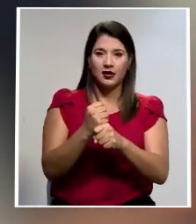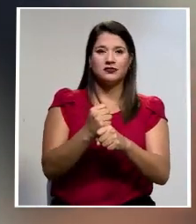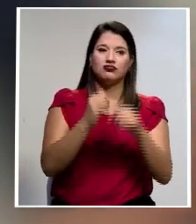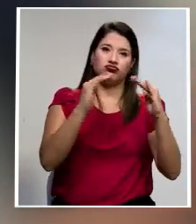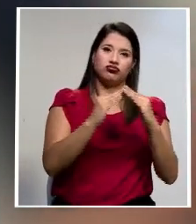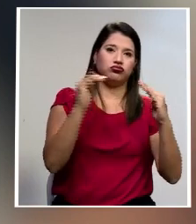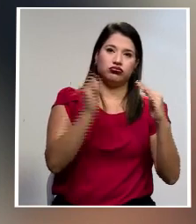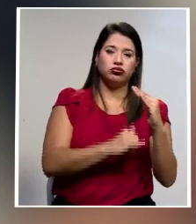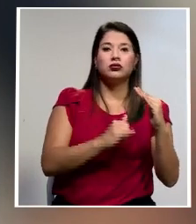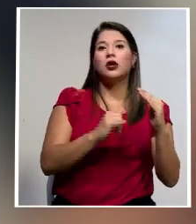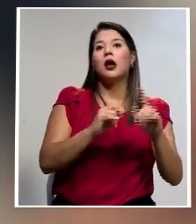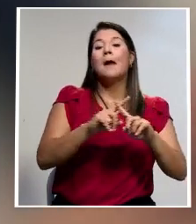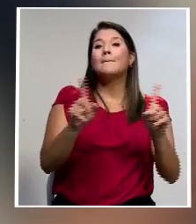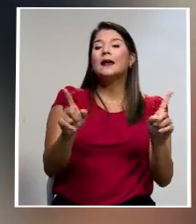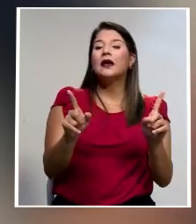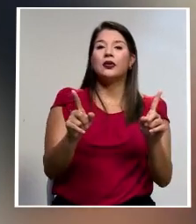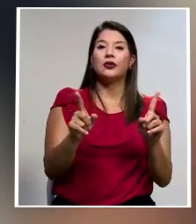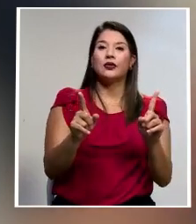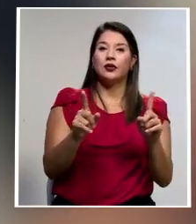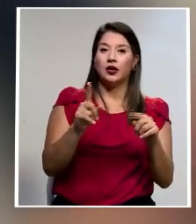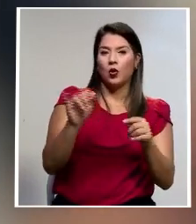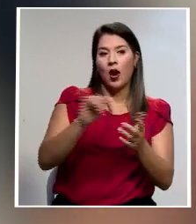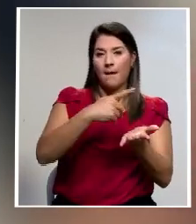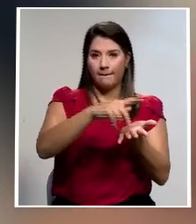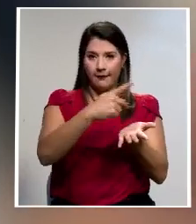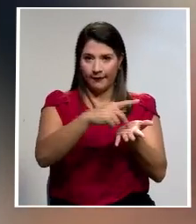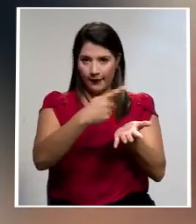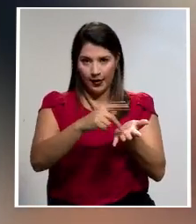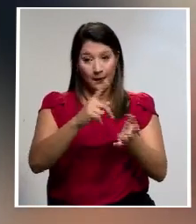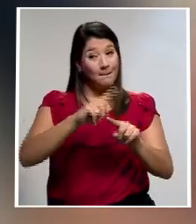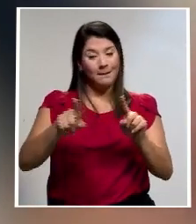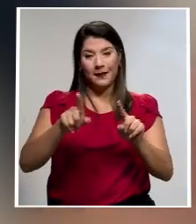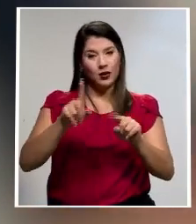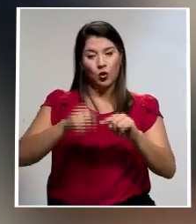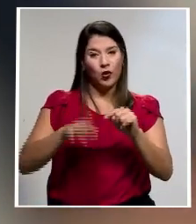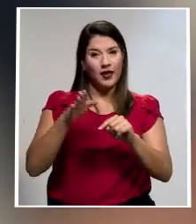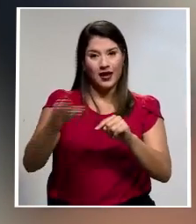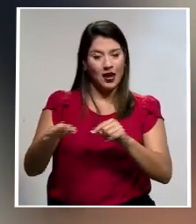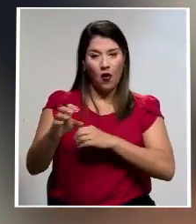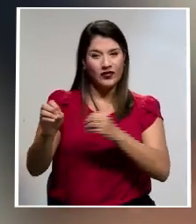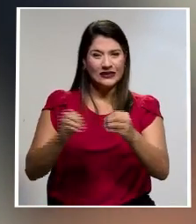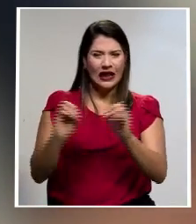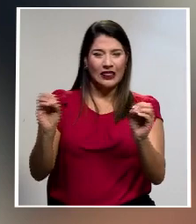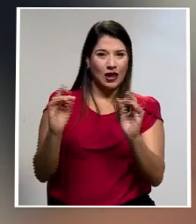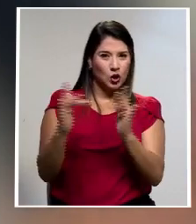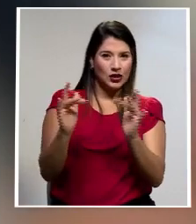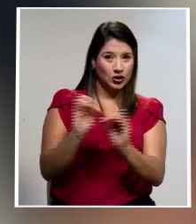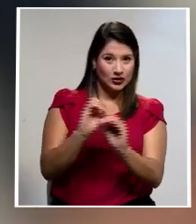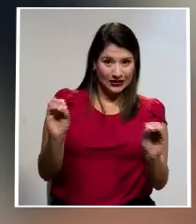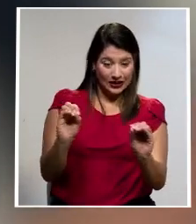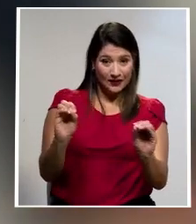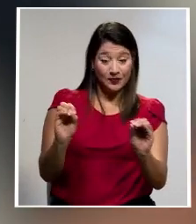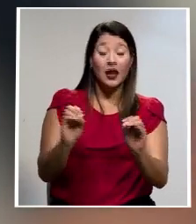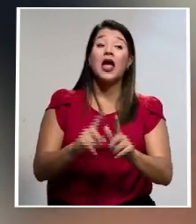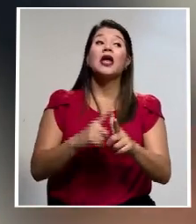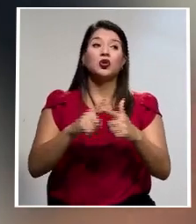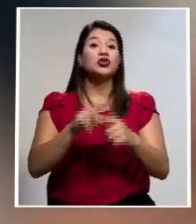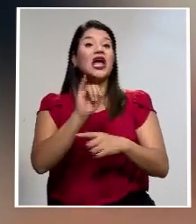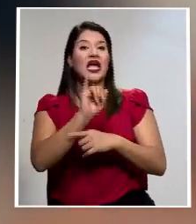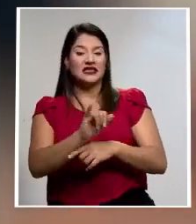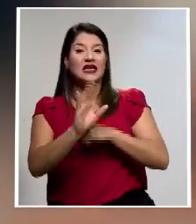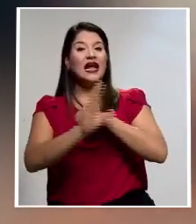imputados, a los cuales se les había suspendido en el cargo, y se mantiene como medida cautelar la suspensión del